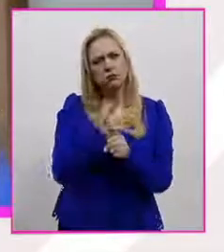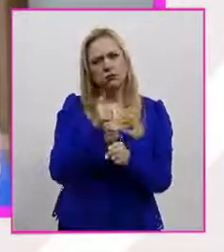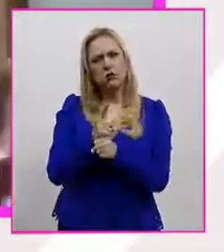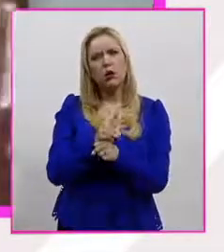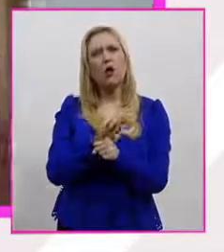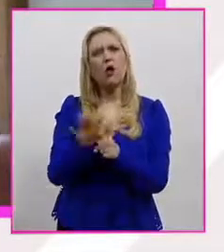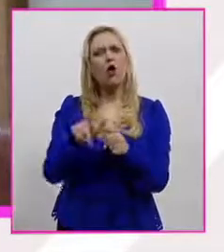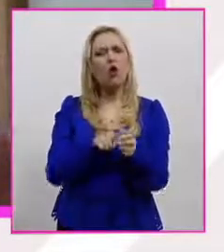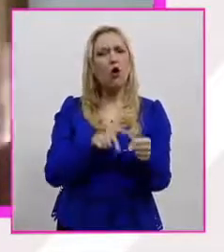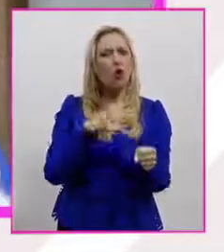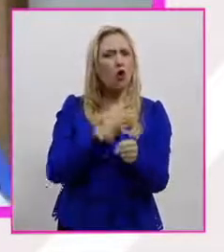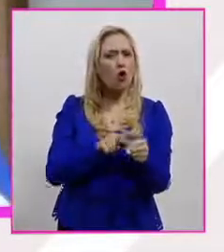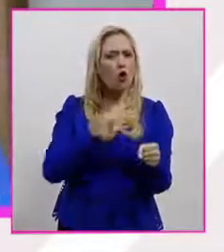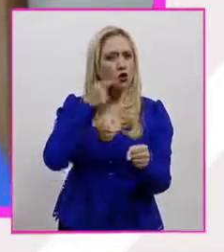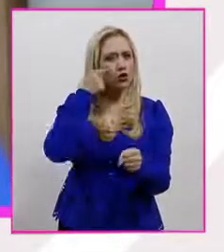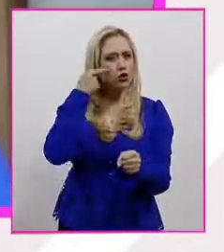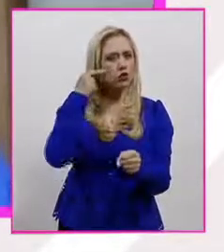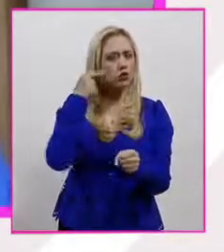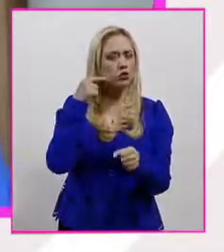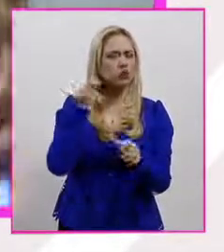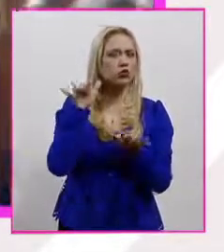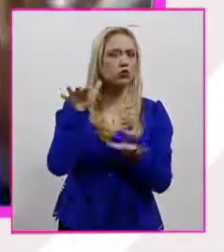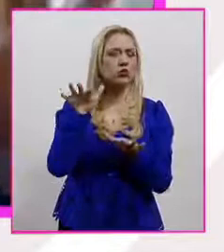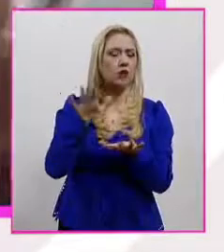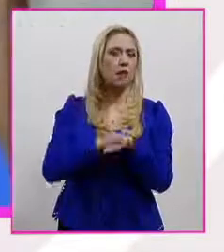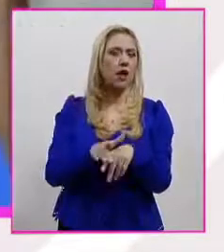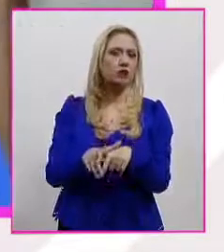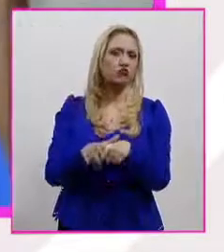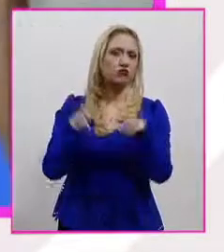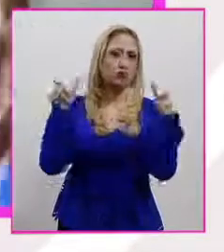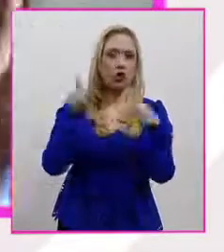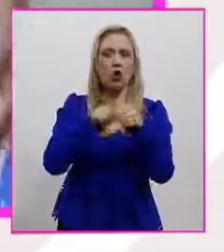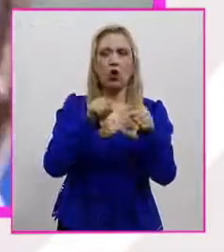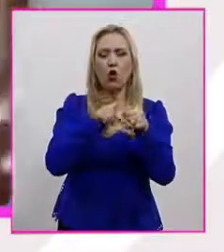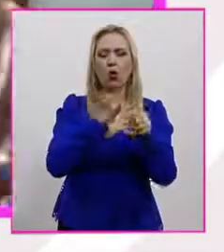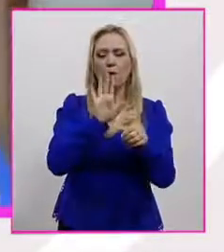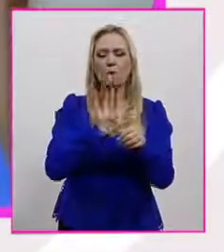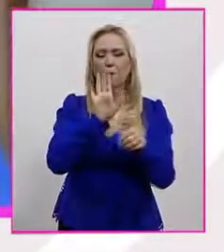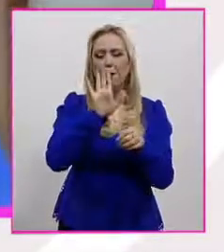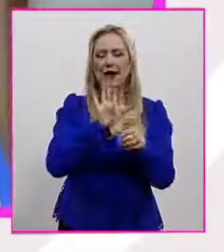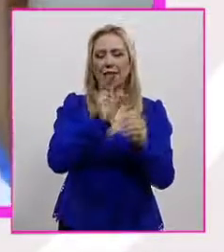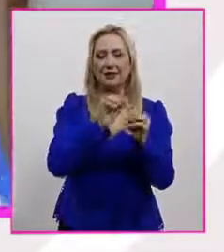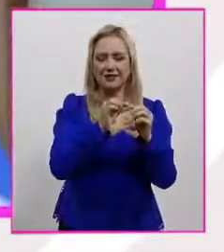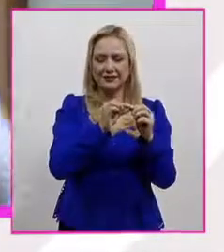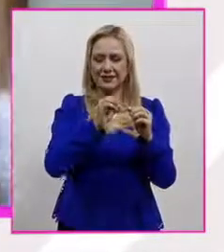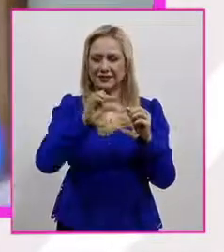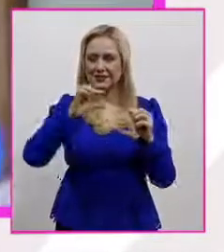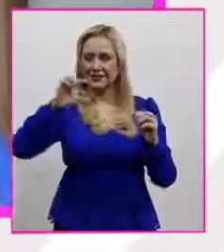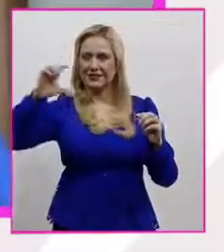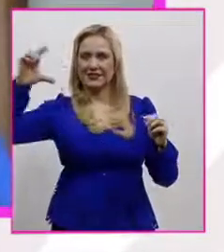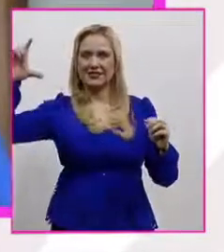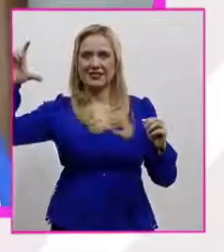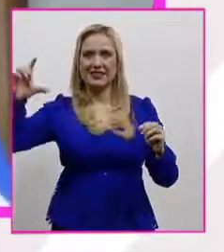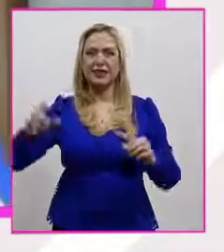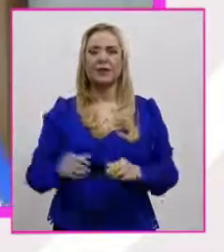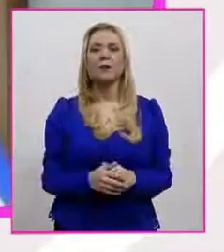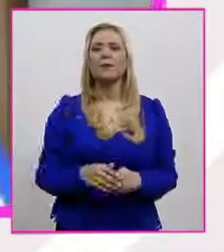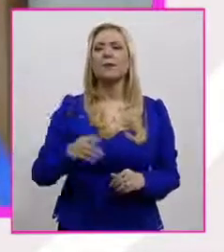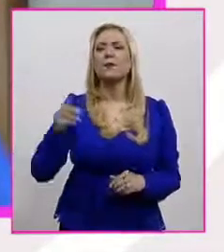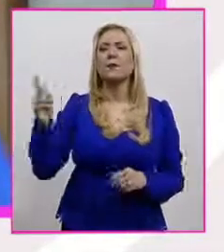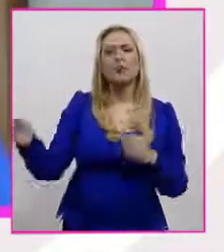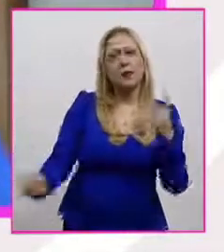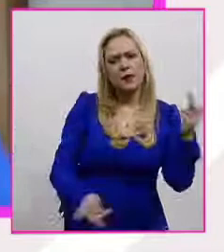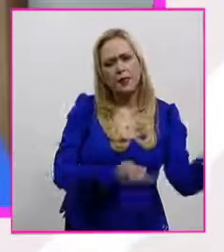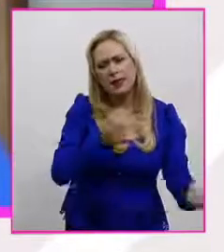de pieles representativos en una escala de colores. Lo que se hace con esa paleta es que los entrevistadores le preguntan a las